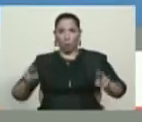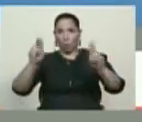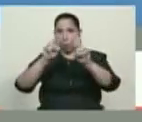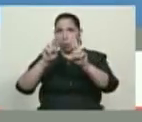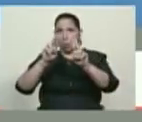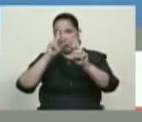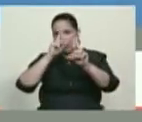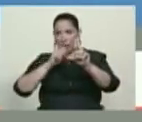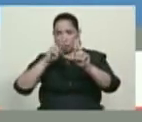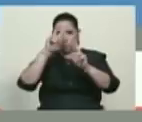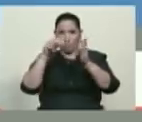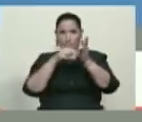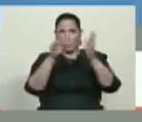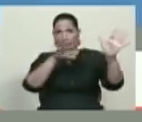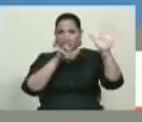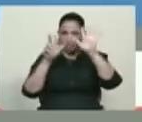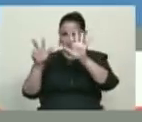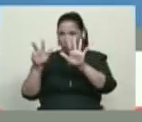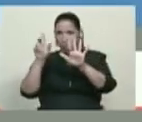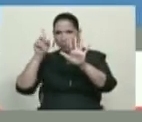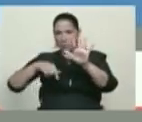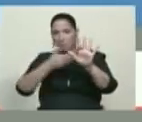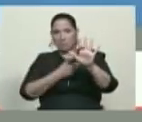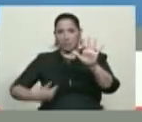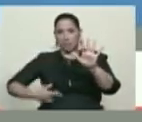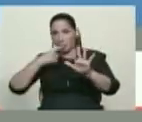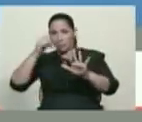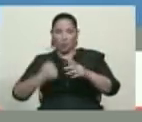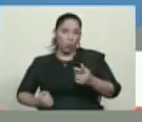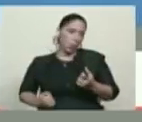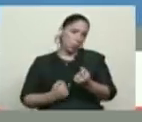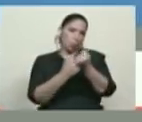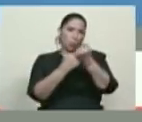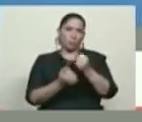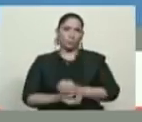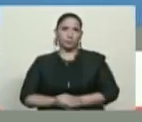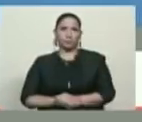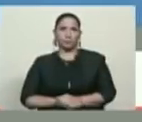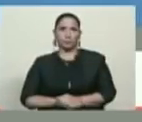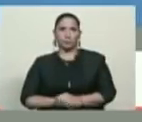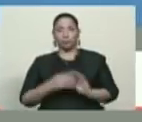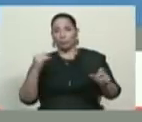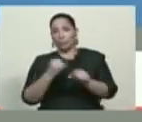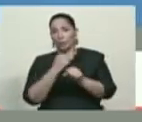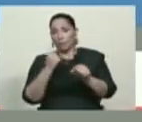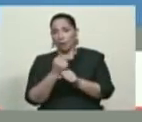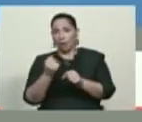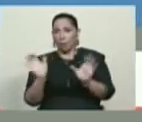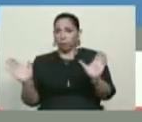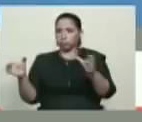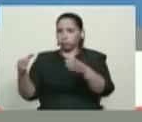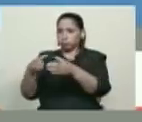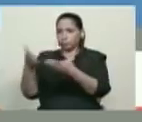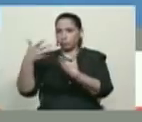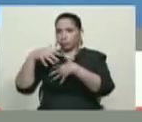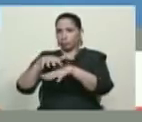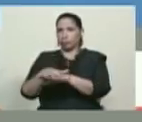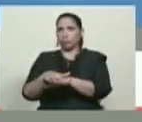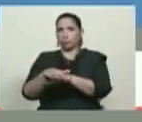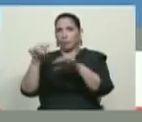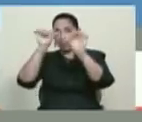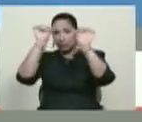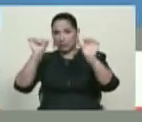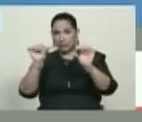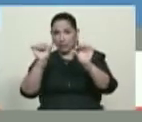año 2018, el presidente Nicolás Maduro ha reimpulsado el trabajo conjunto con el sistema